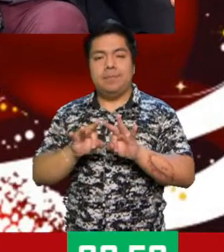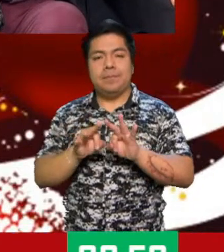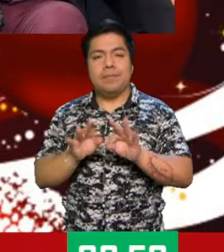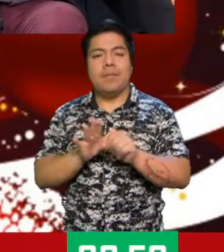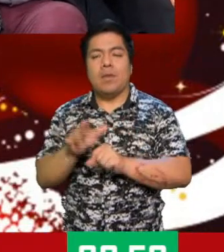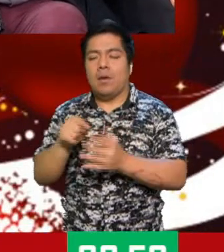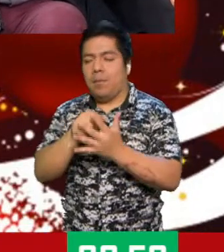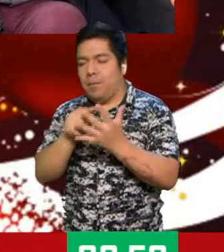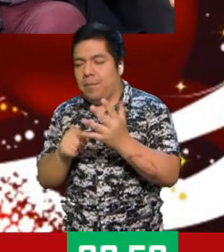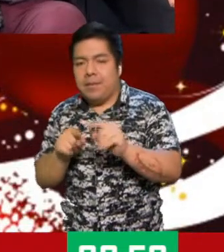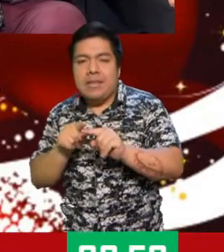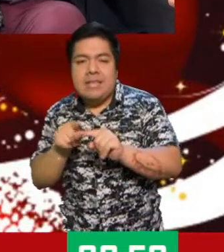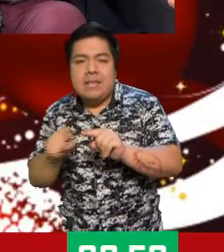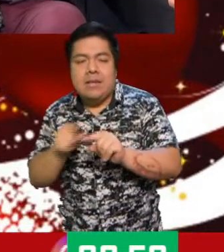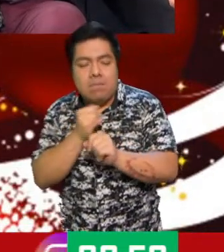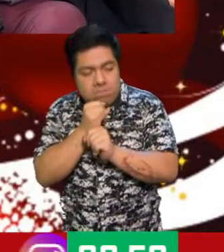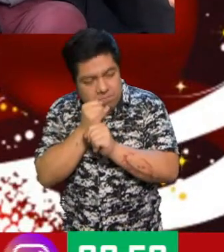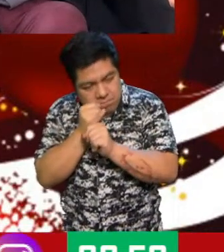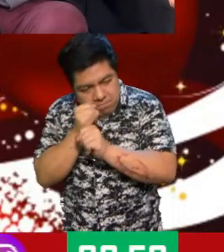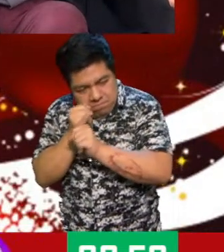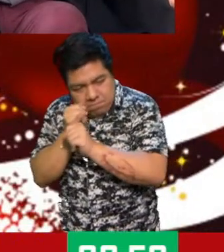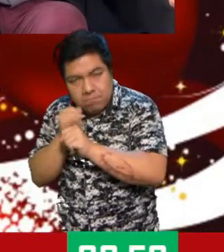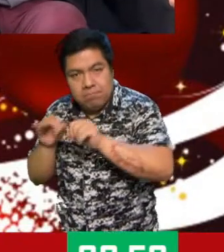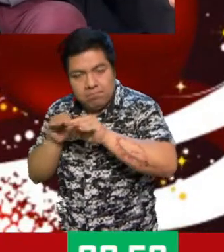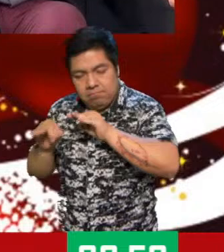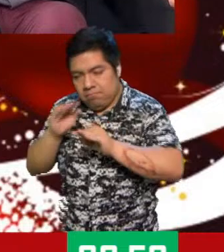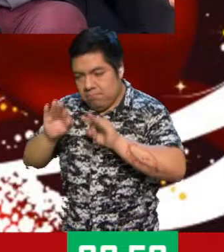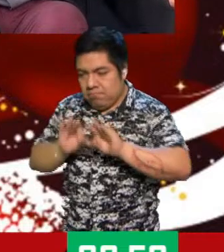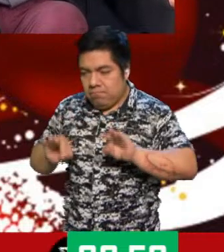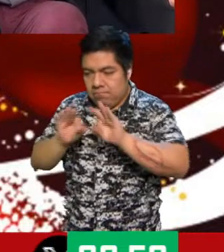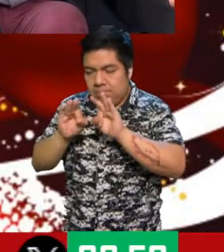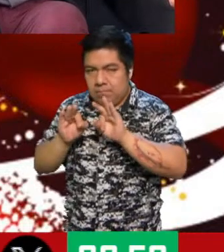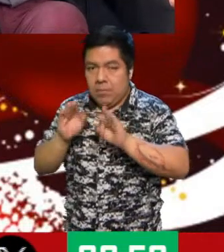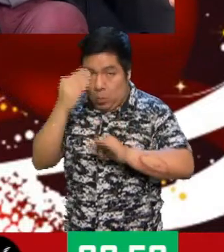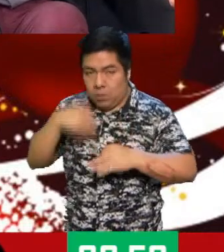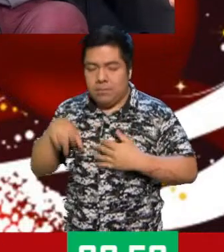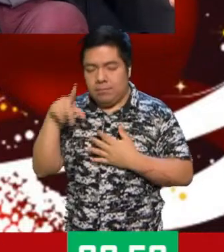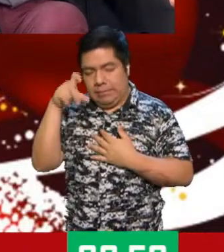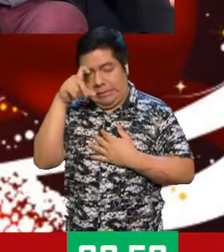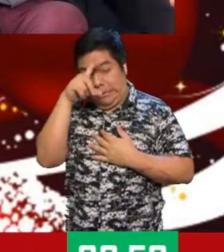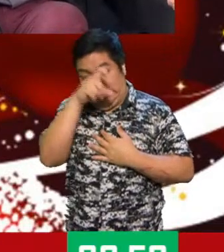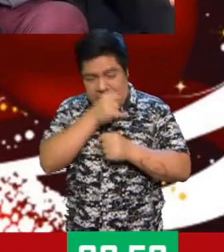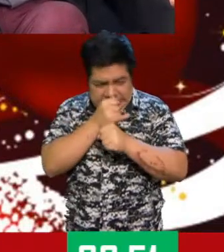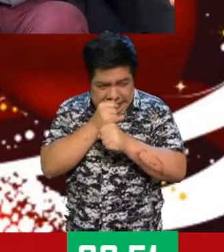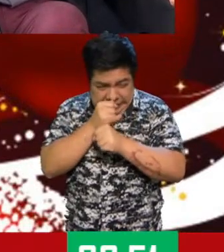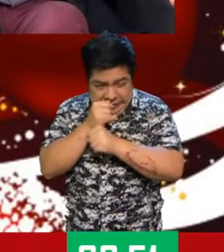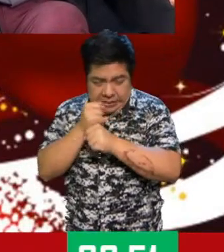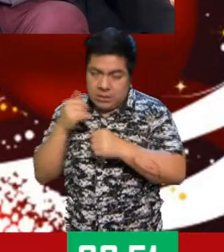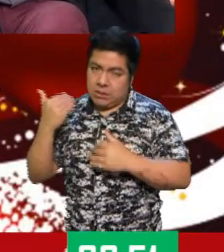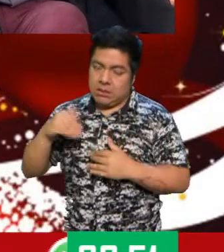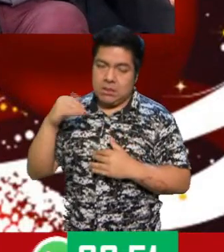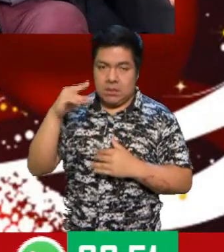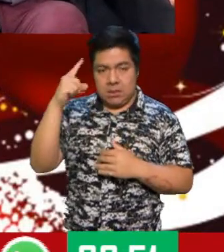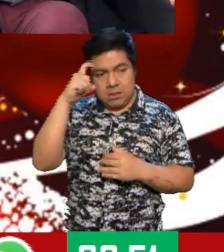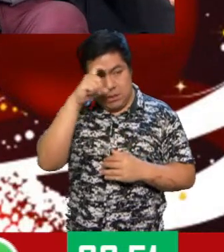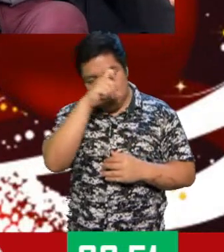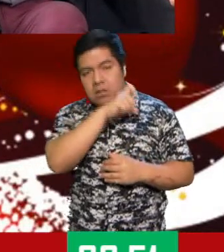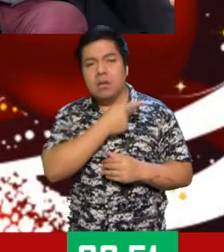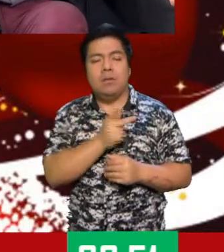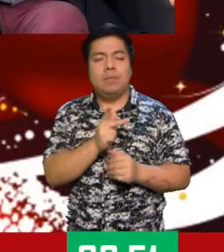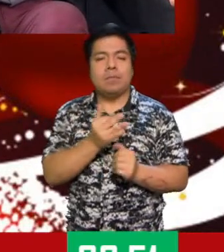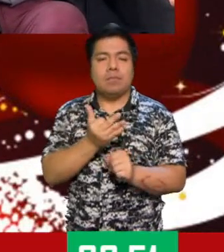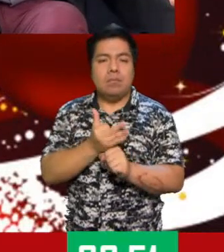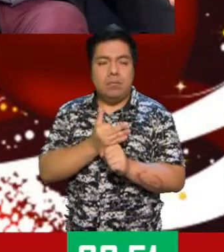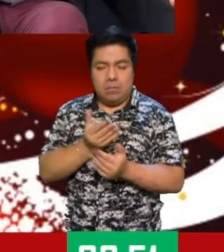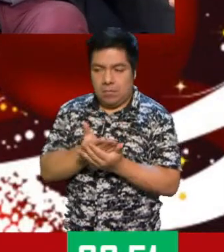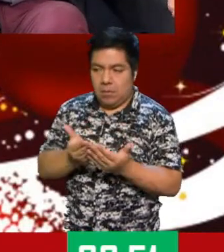las labores de inteligencia. Es difícil, ¿no? La inteligencia siempre es difícil, pero aquí me parece